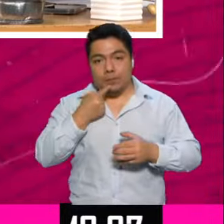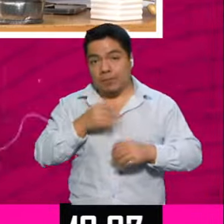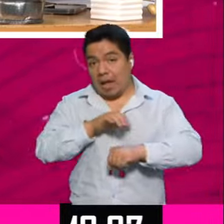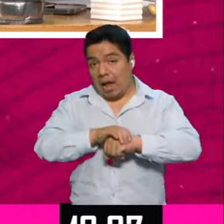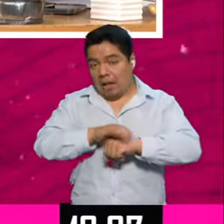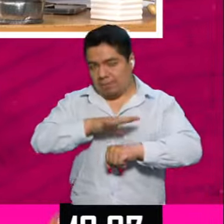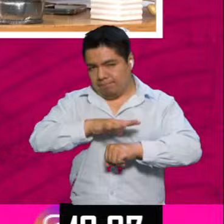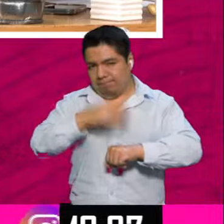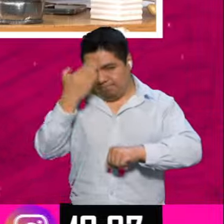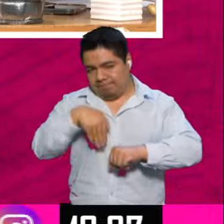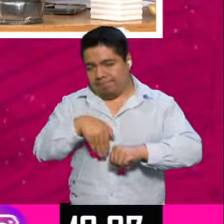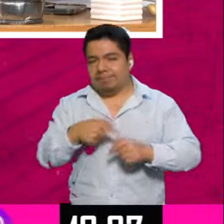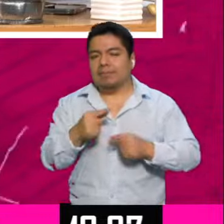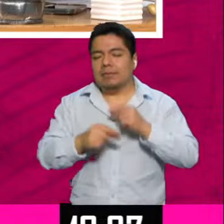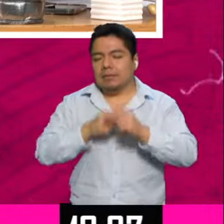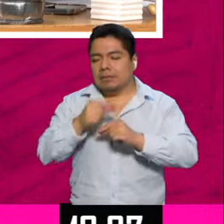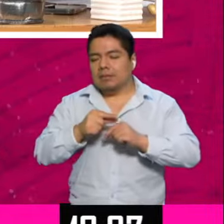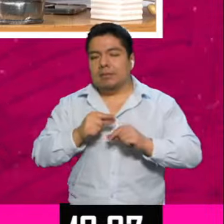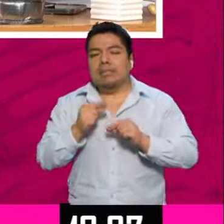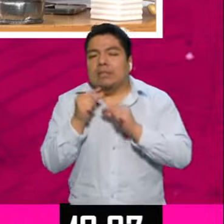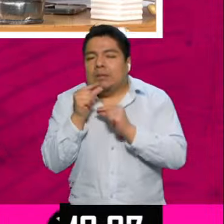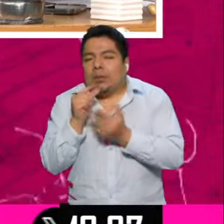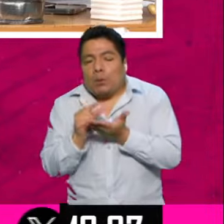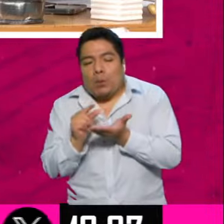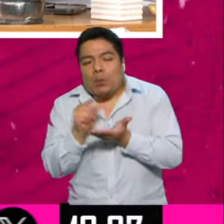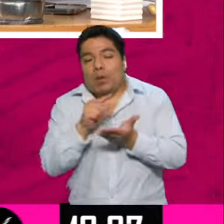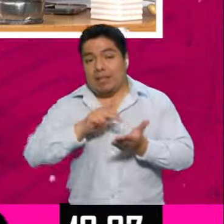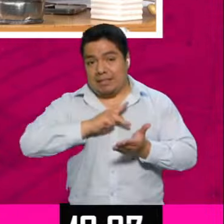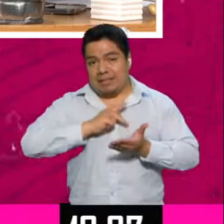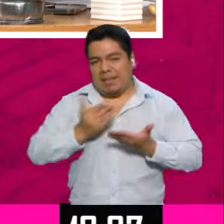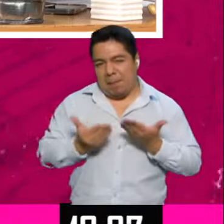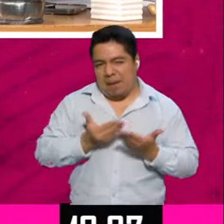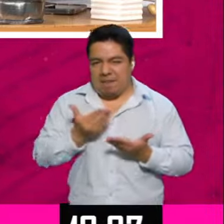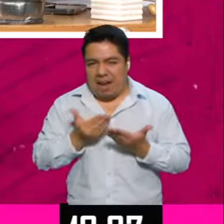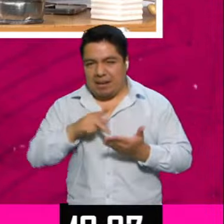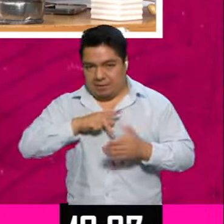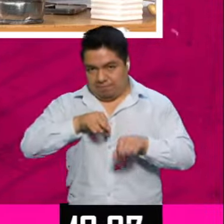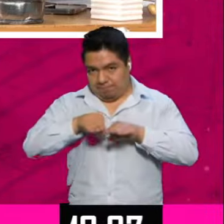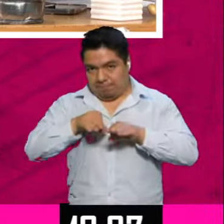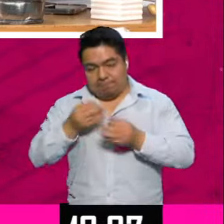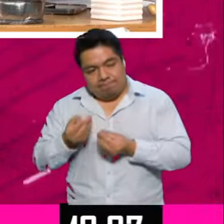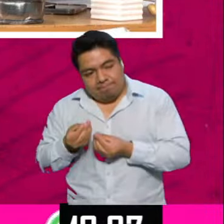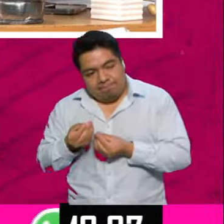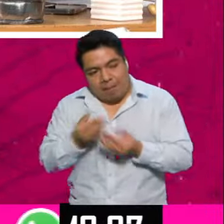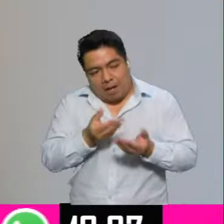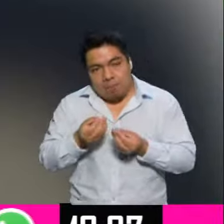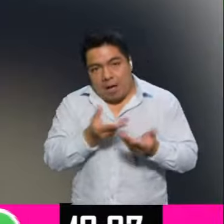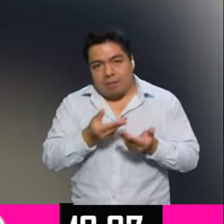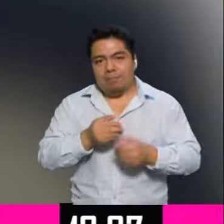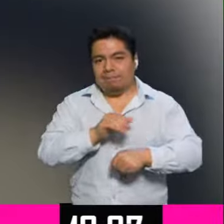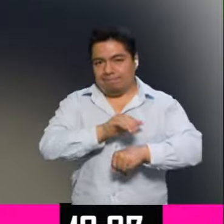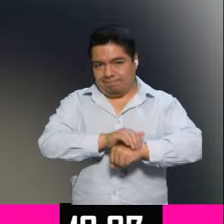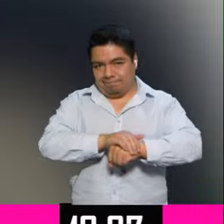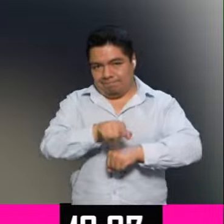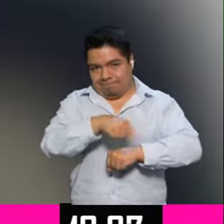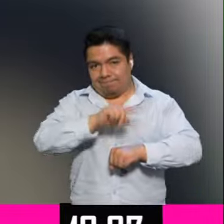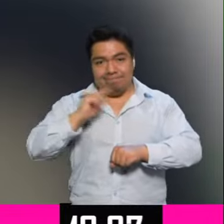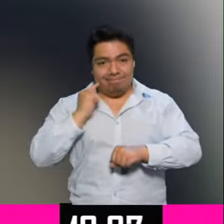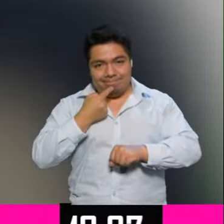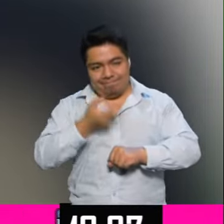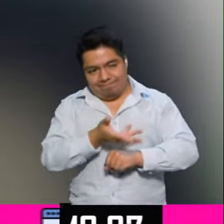sordos. Y así fue como yo les pude llevar un poquito de mi folclore, un poquito de mi trabajo, de mi carrera, a mis amigos, que son